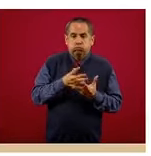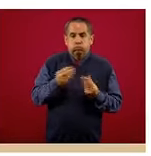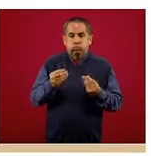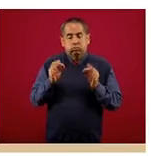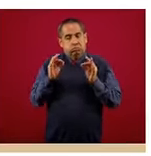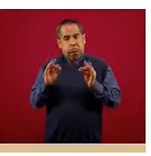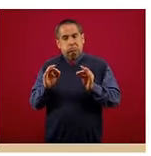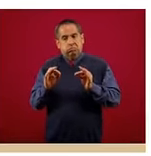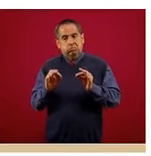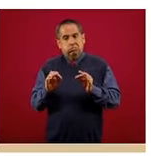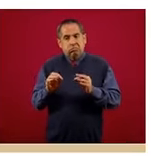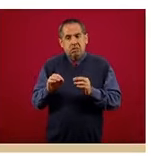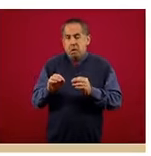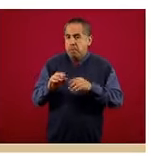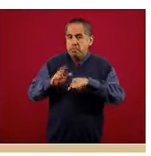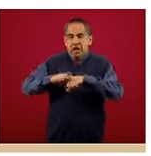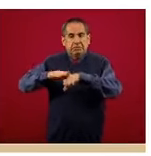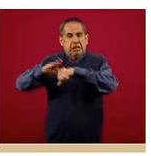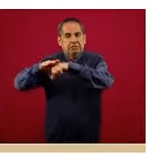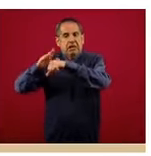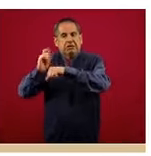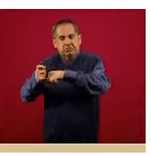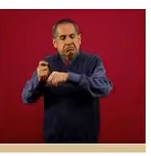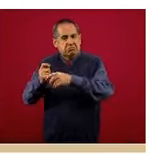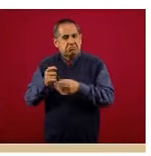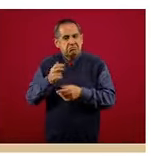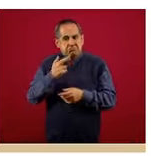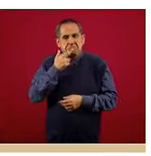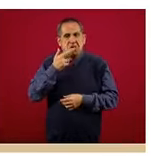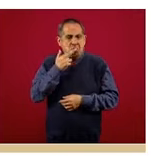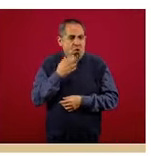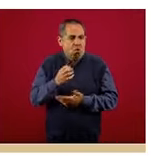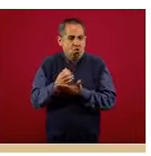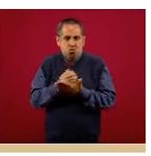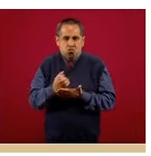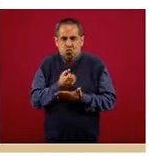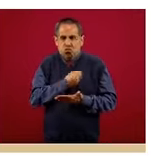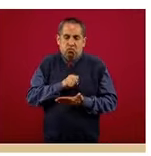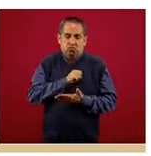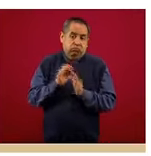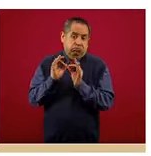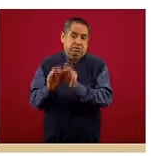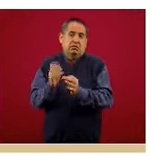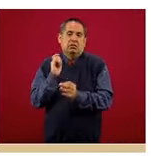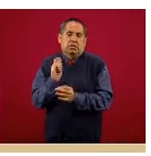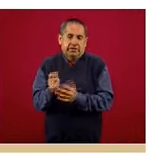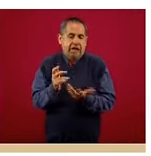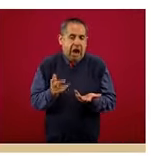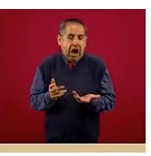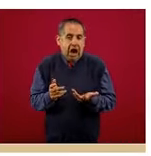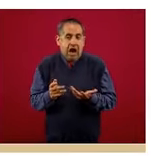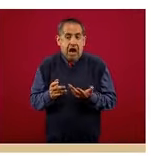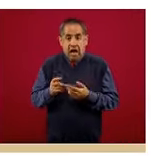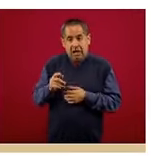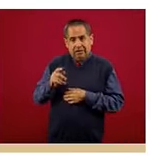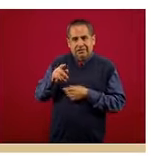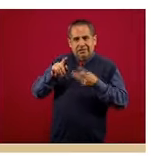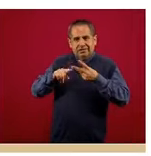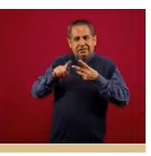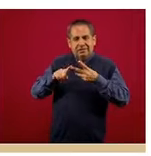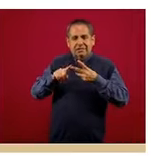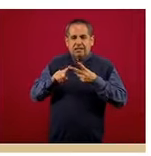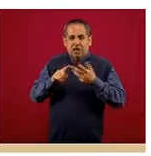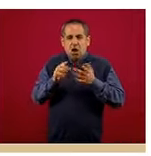línea que sigue siempre la tendencia de los casos confirmados, ¿no? Lo cual es bueno porque quiere decir que en la medida que se incrementan